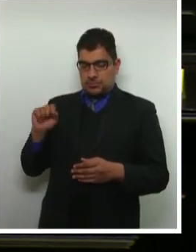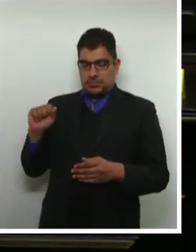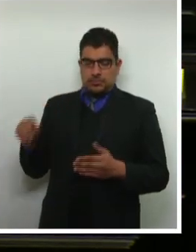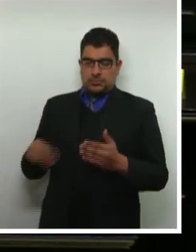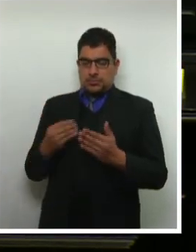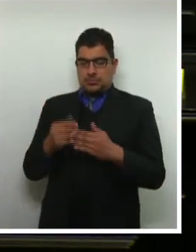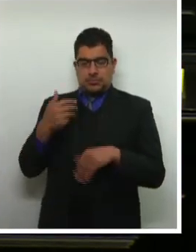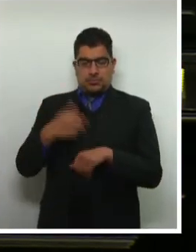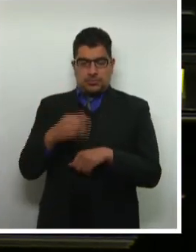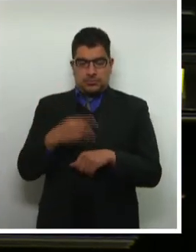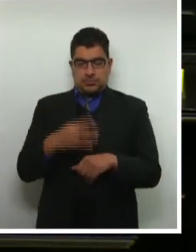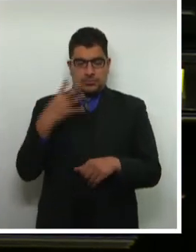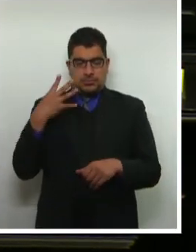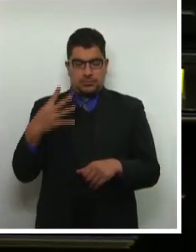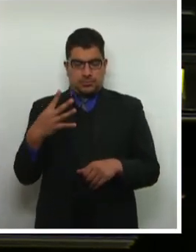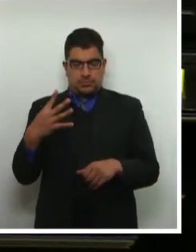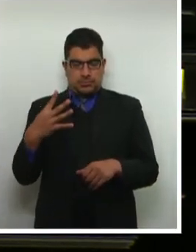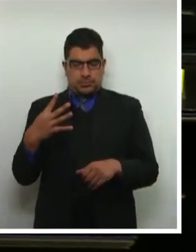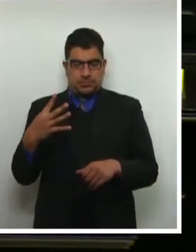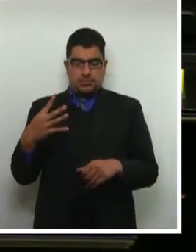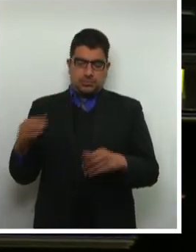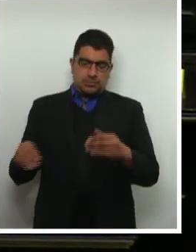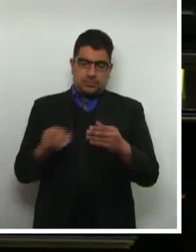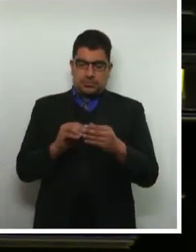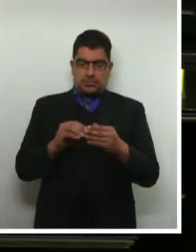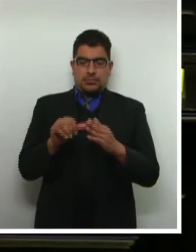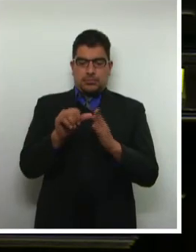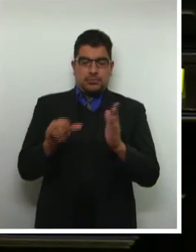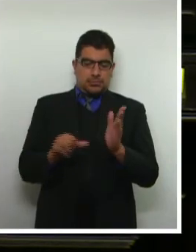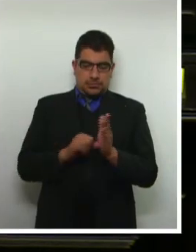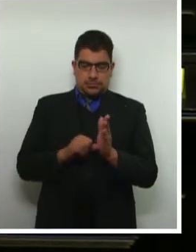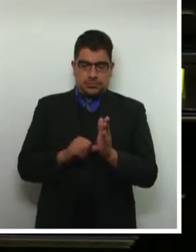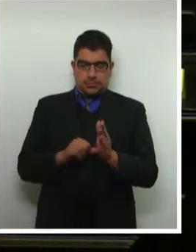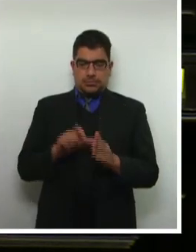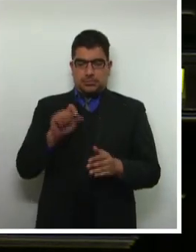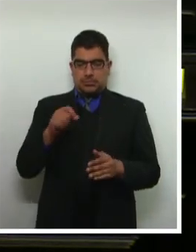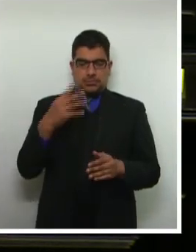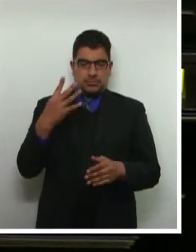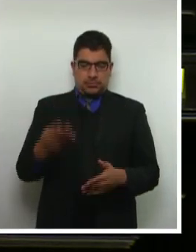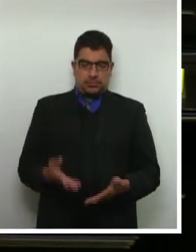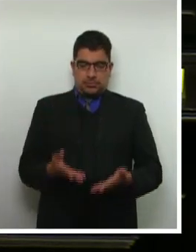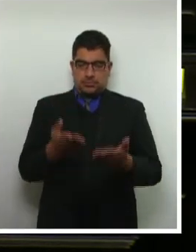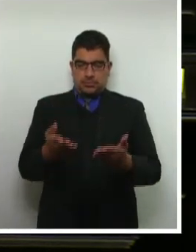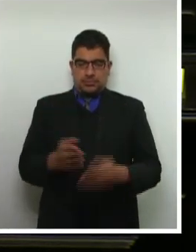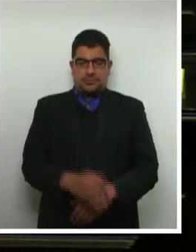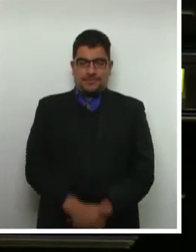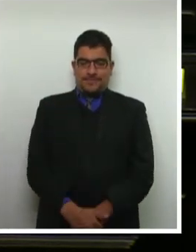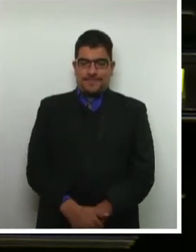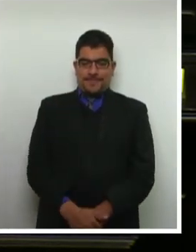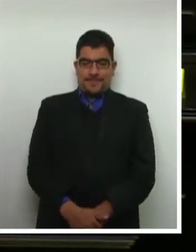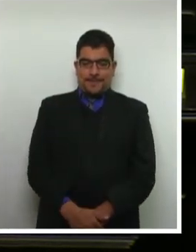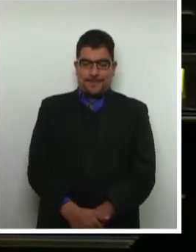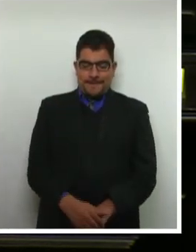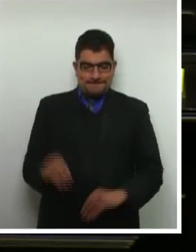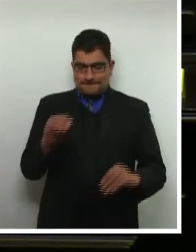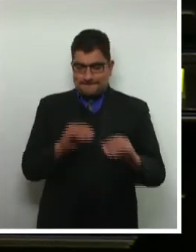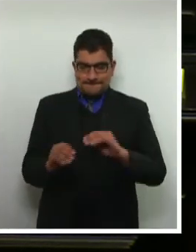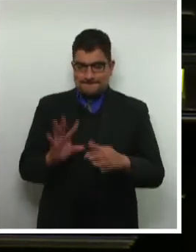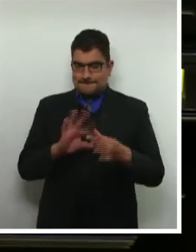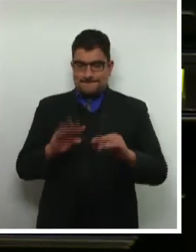al numeral 4 del artículo 24. Hechas